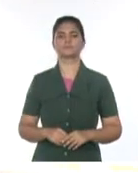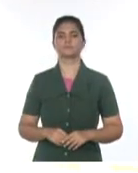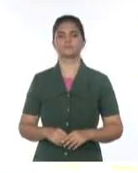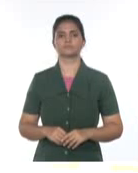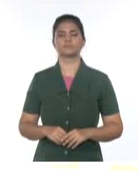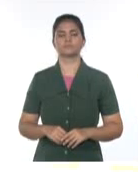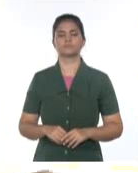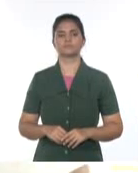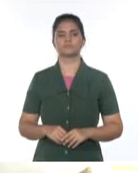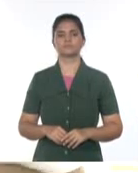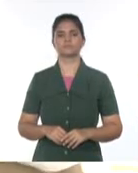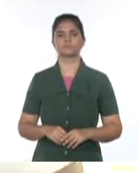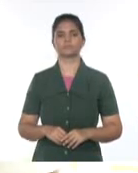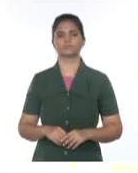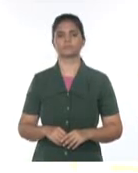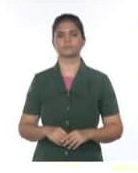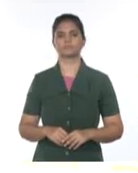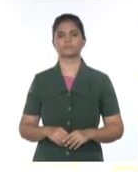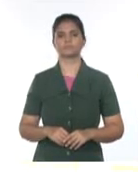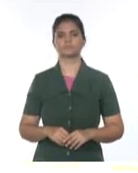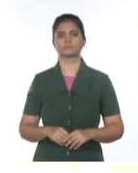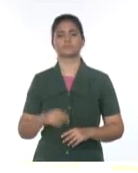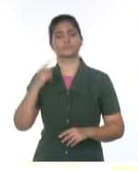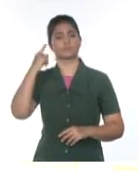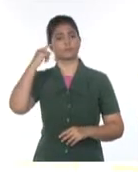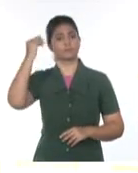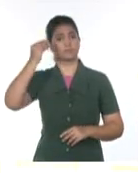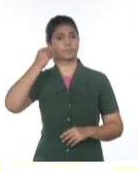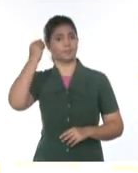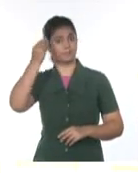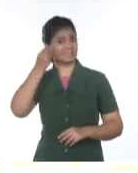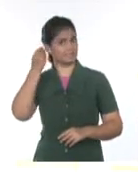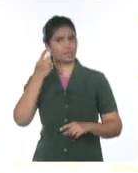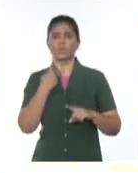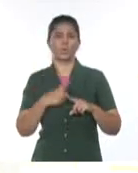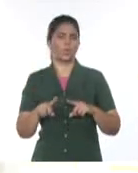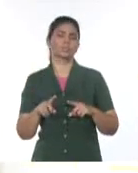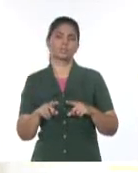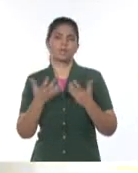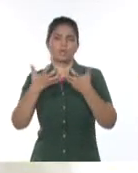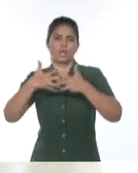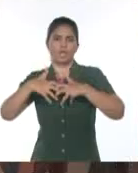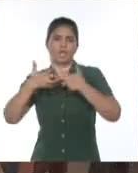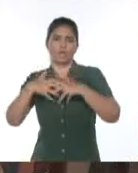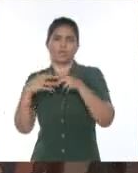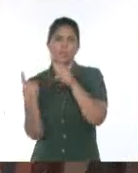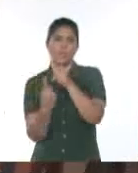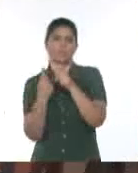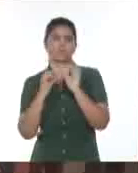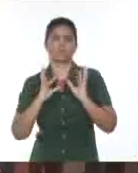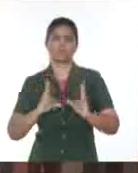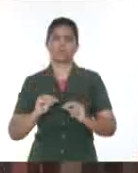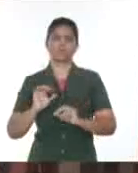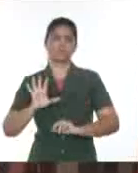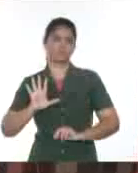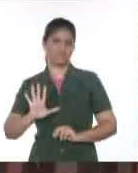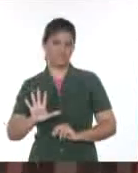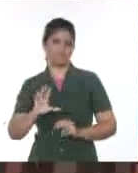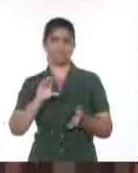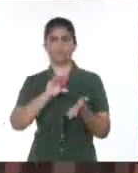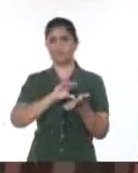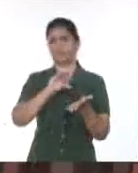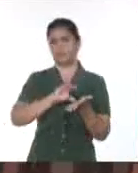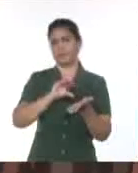estamos encaminándonos a la producción de el número 5. Decidimos